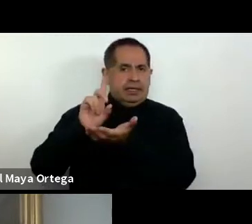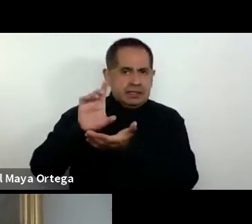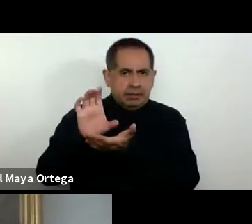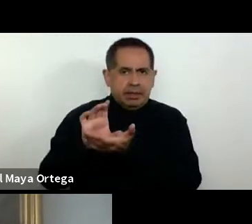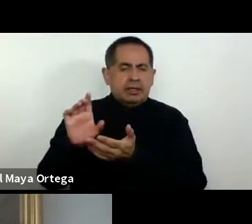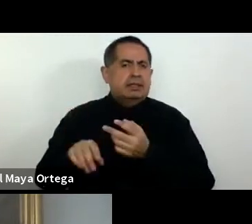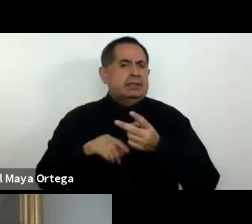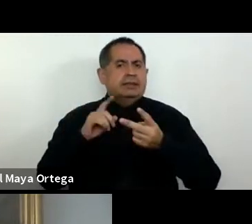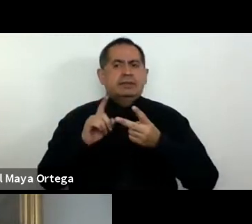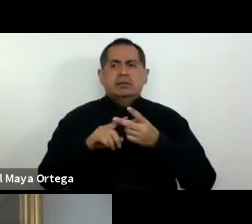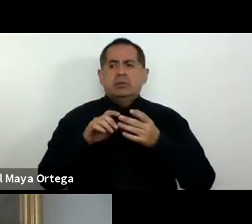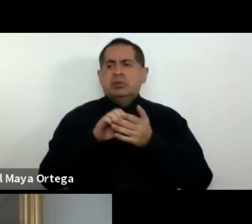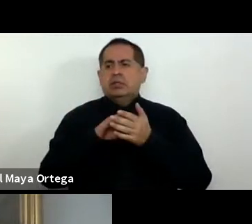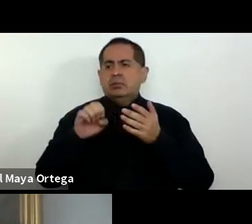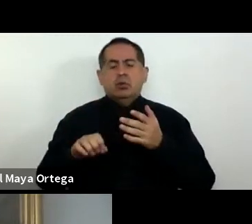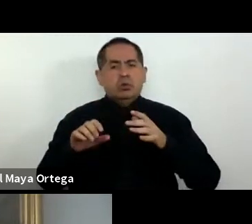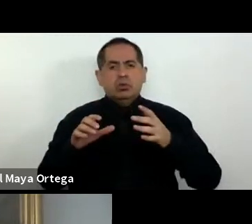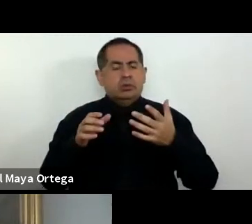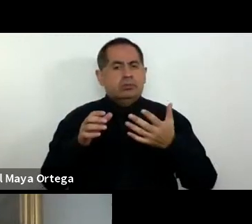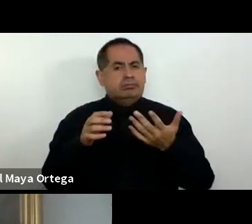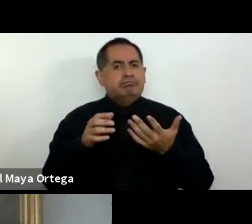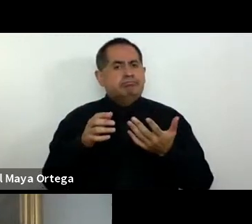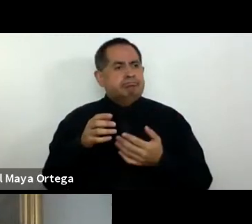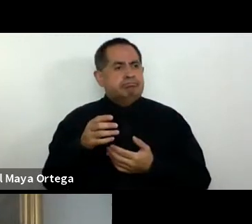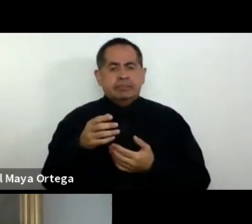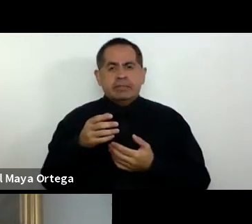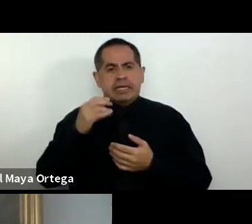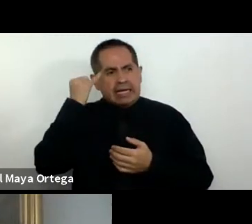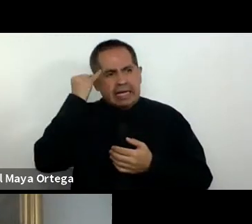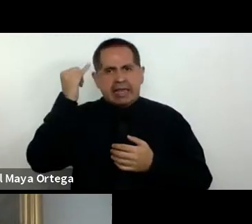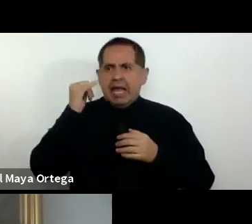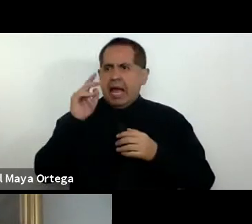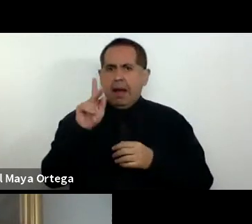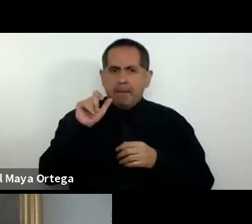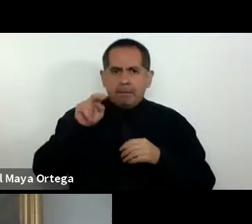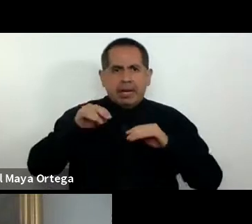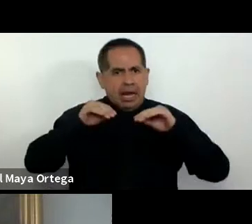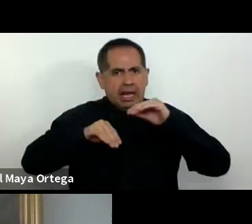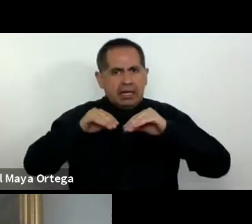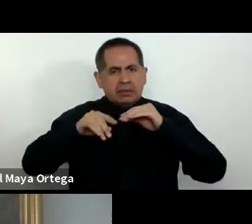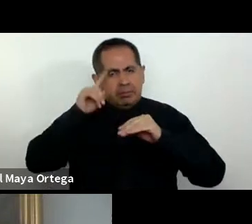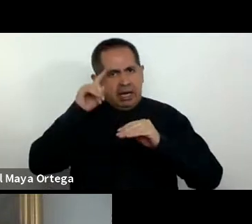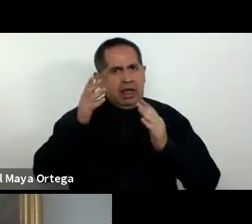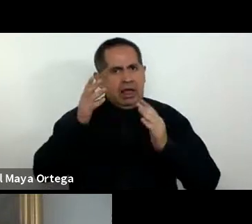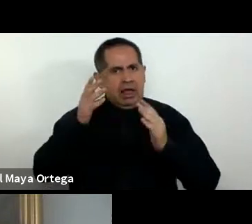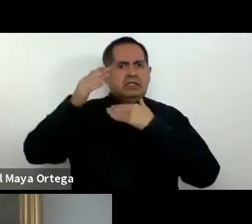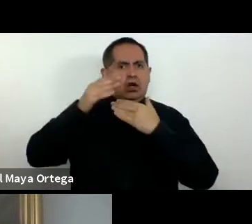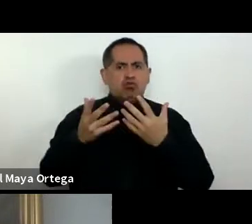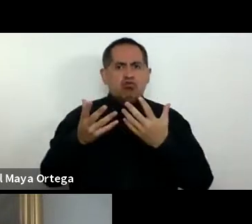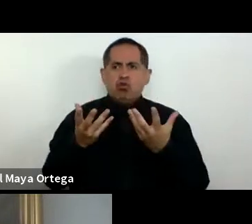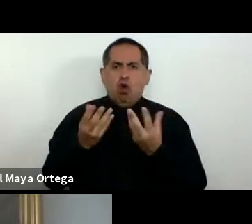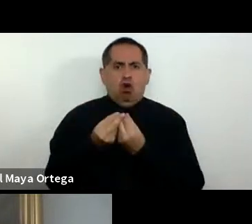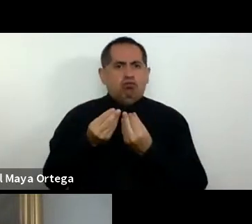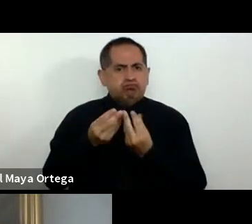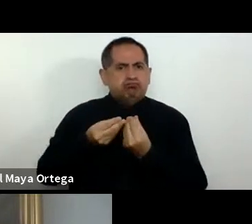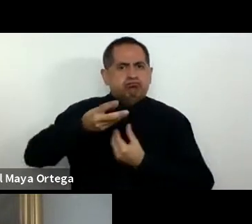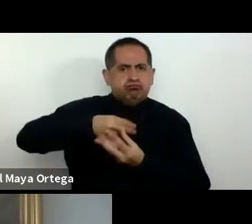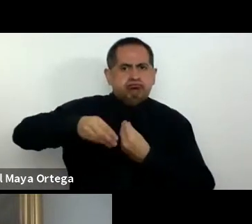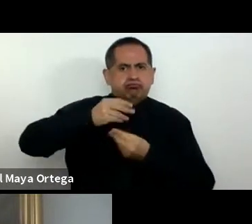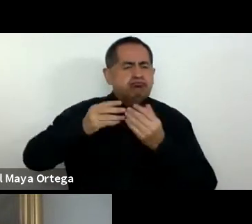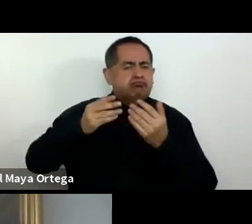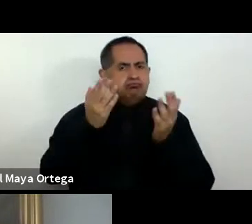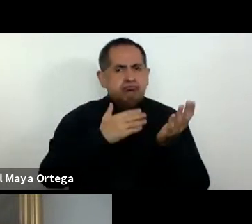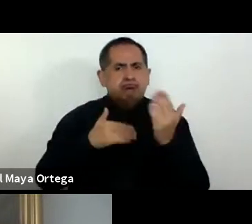discapacidad como parte integrante de las estrategias del desarrollo sostenible y